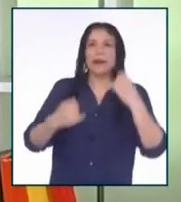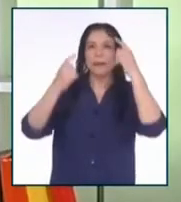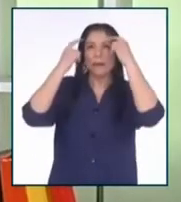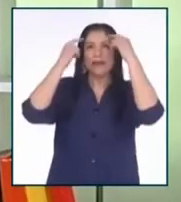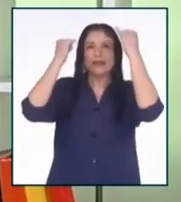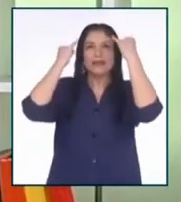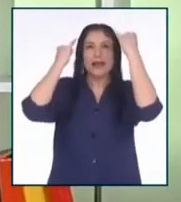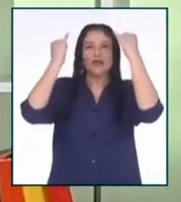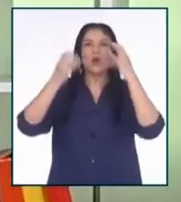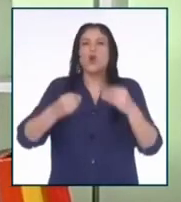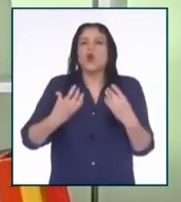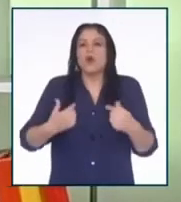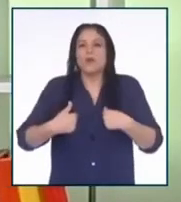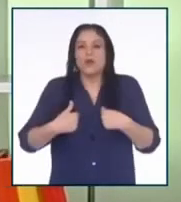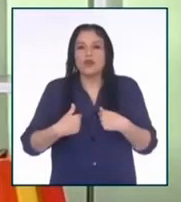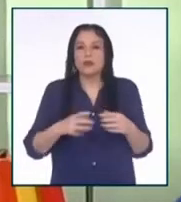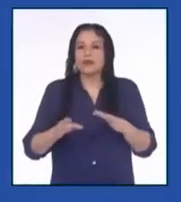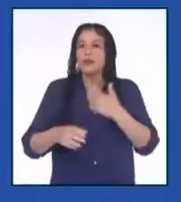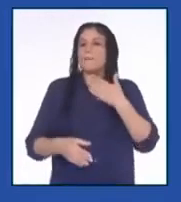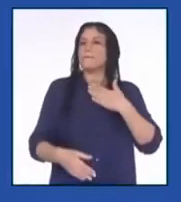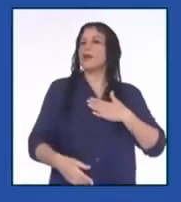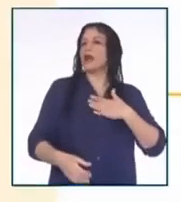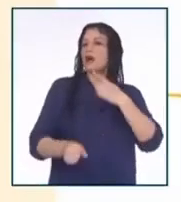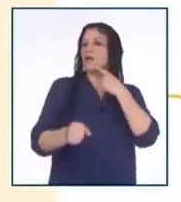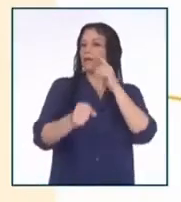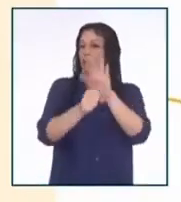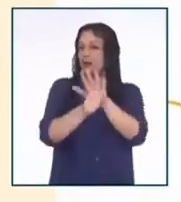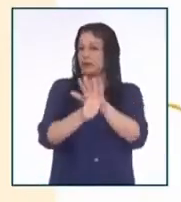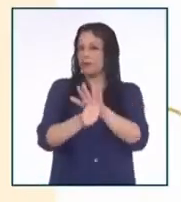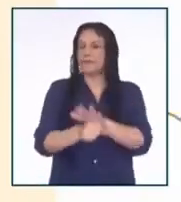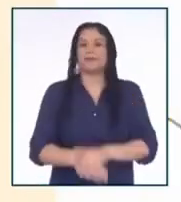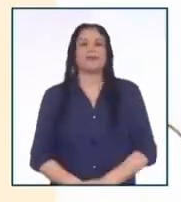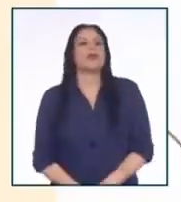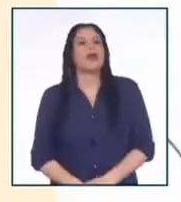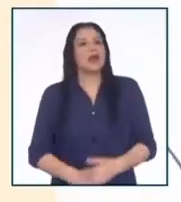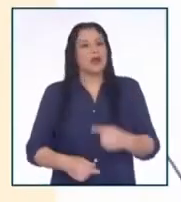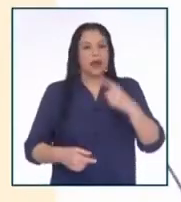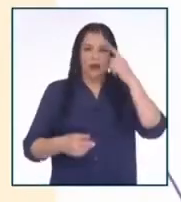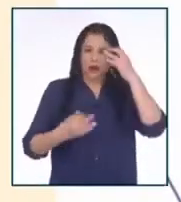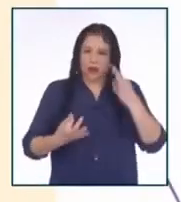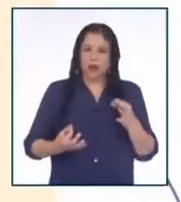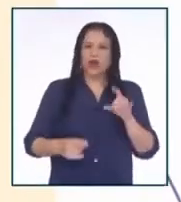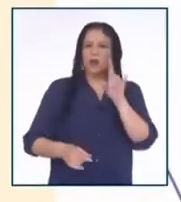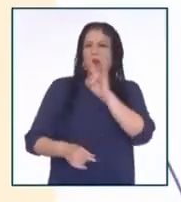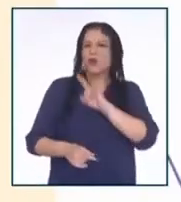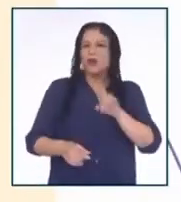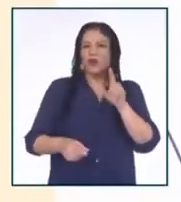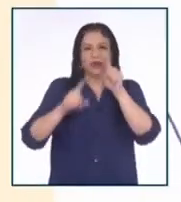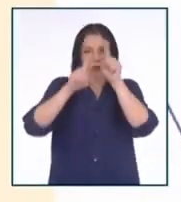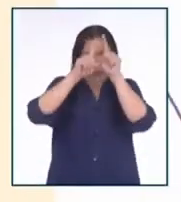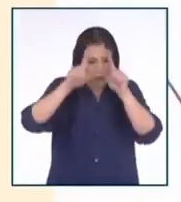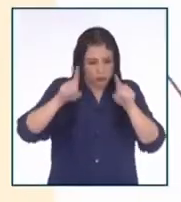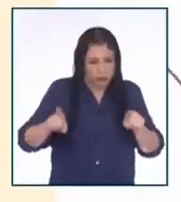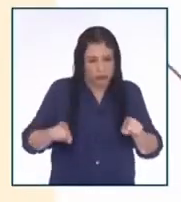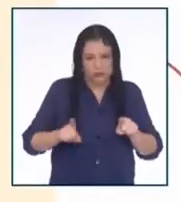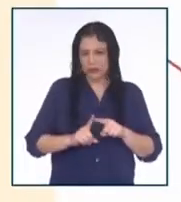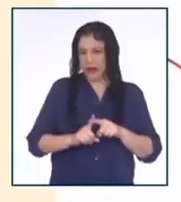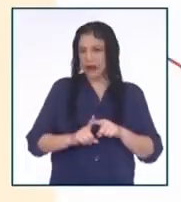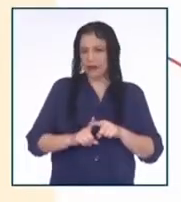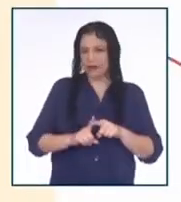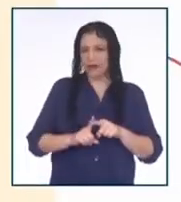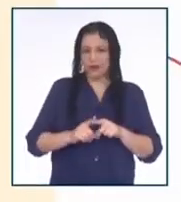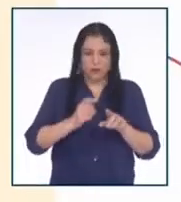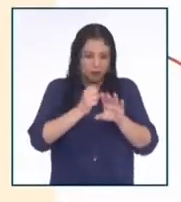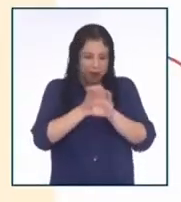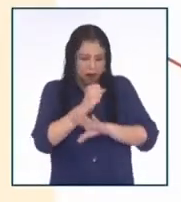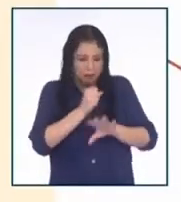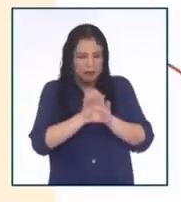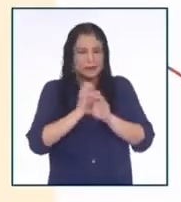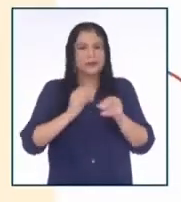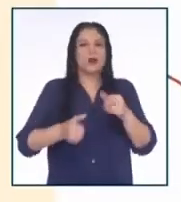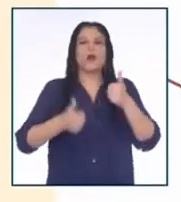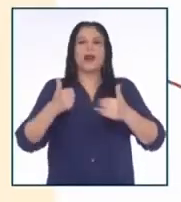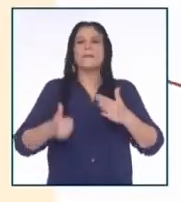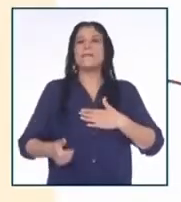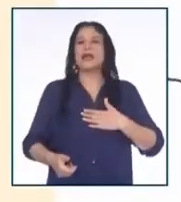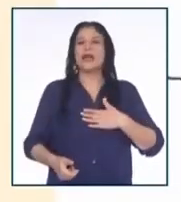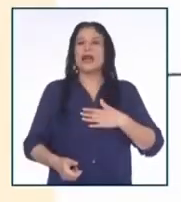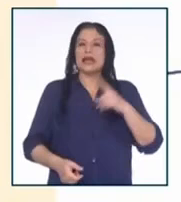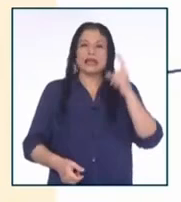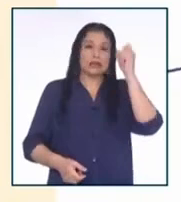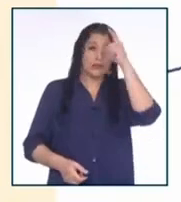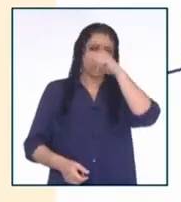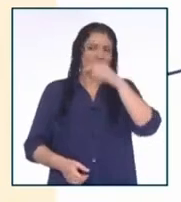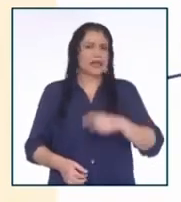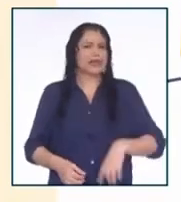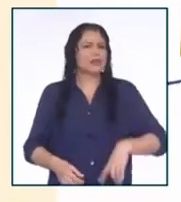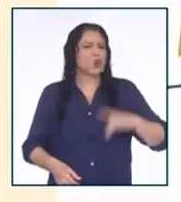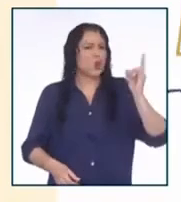ocurriendo cosas sobre cómo va a ser mi compromiso. Creo que utilizaré la forma de este triángulo. En la base pondré la dificultad que tengo urgencia